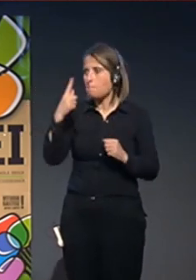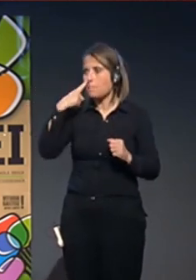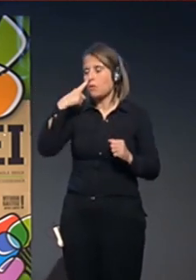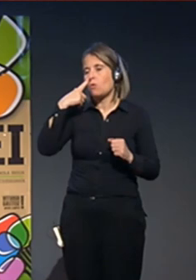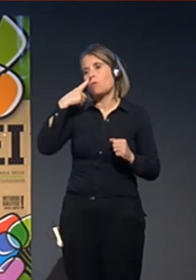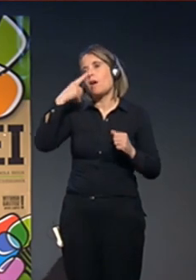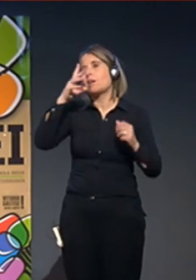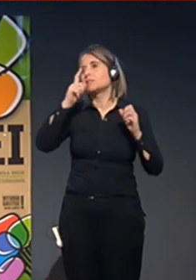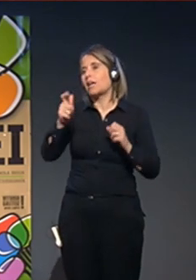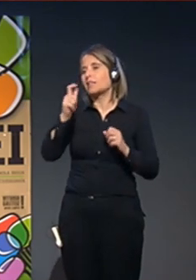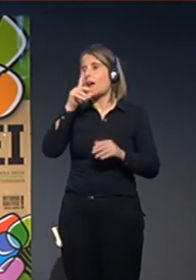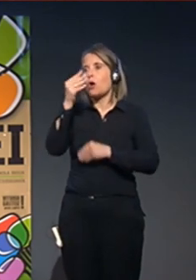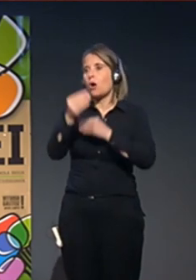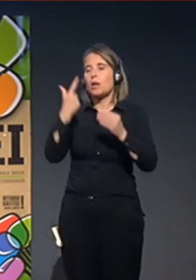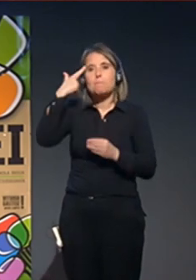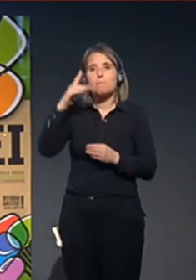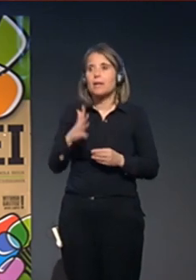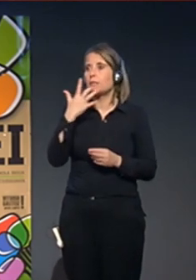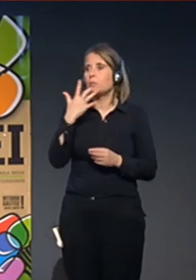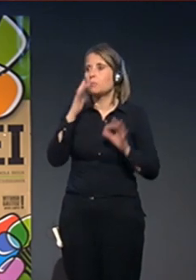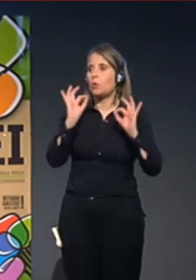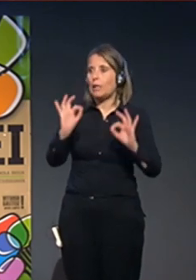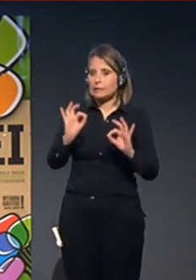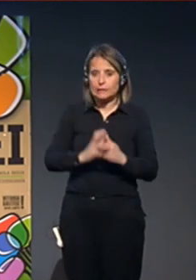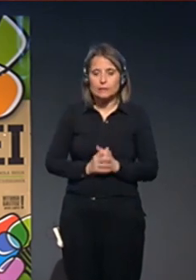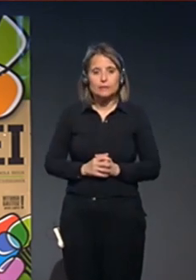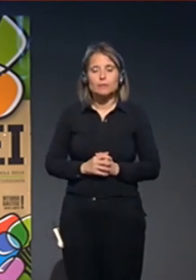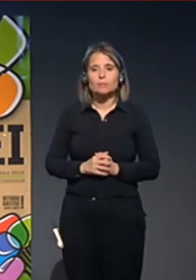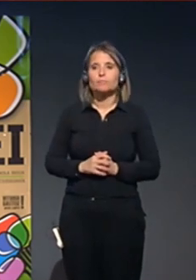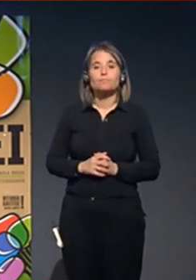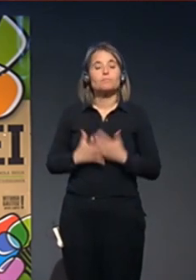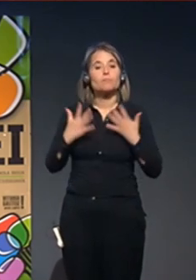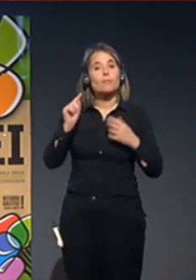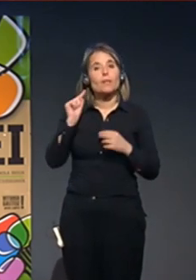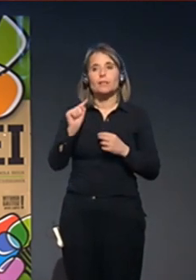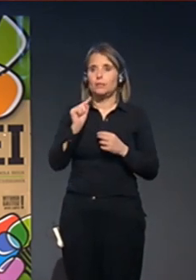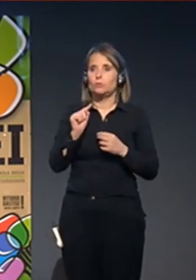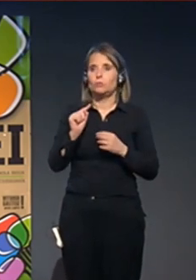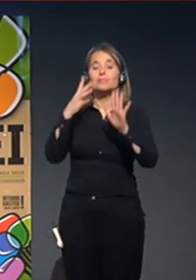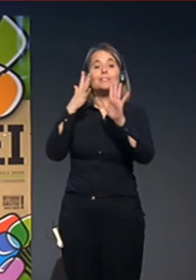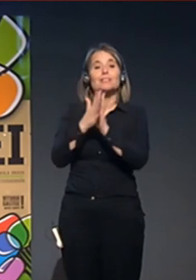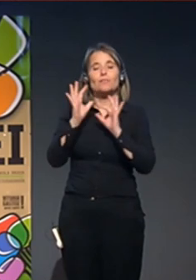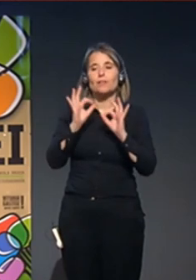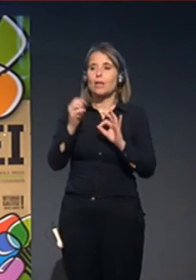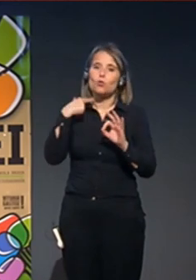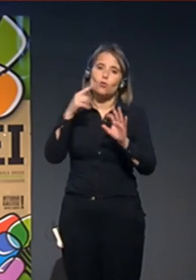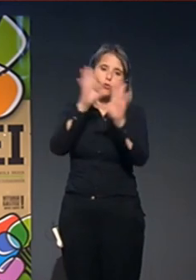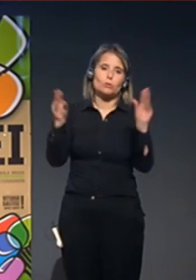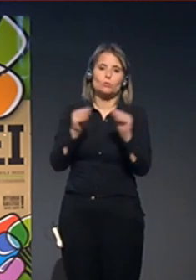y actualmente lo estamos tomando como como Norma Entonces esto es un poco En definitiva yo lo